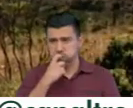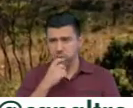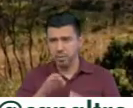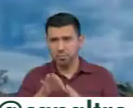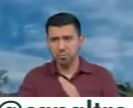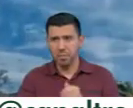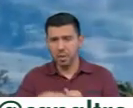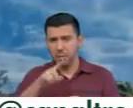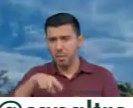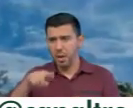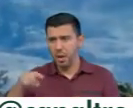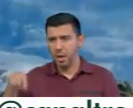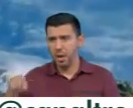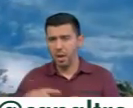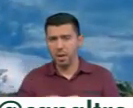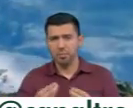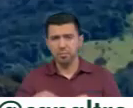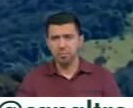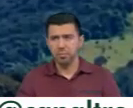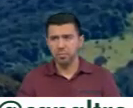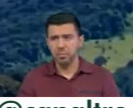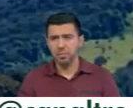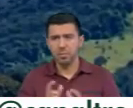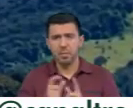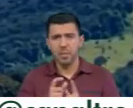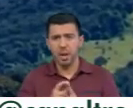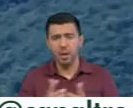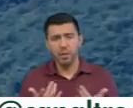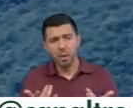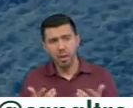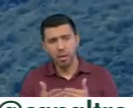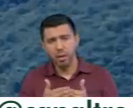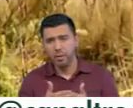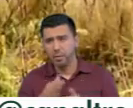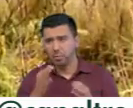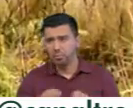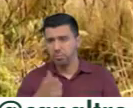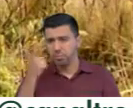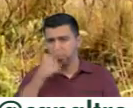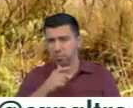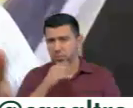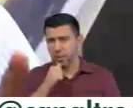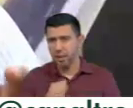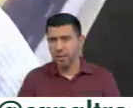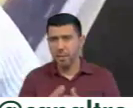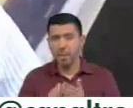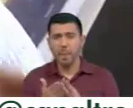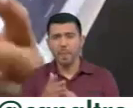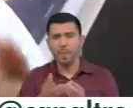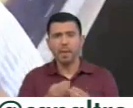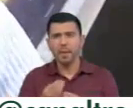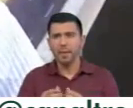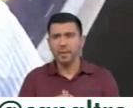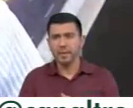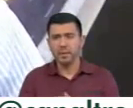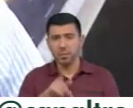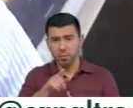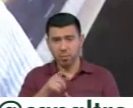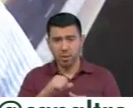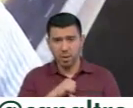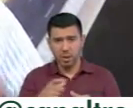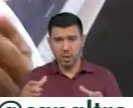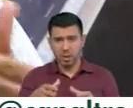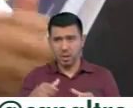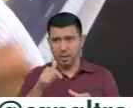continúan en palabras que lo que van a hacer estas comunidades hablándolo castizamente cuando usted tiene su pedazo de tierra